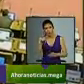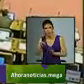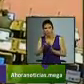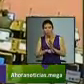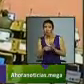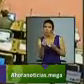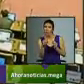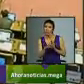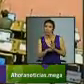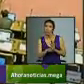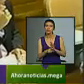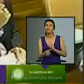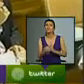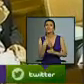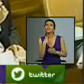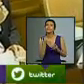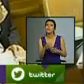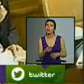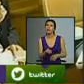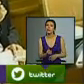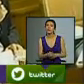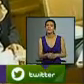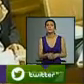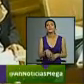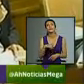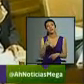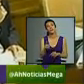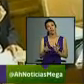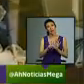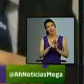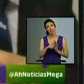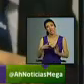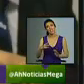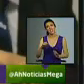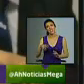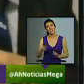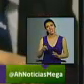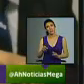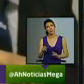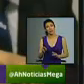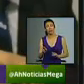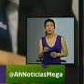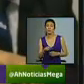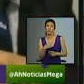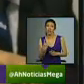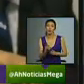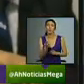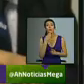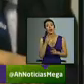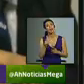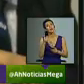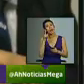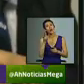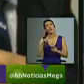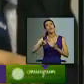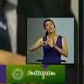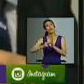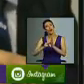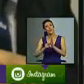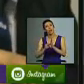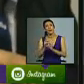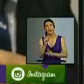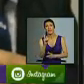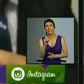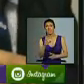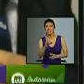nueva mayoría cuadrada contra la ley Hinspeter, pero con uno que otro problema interno. Un histórico DC no quiere a los comunistas en el